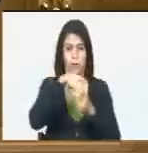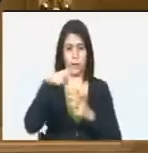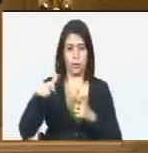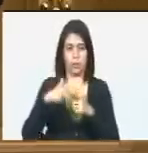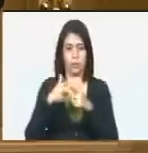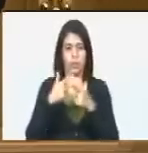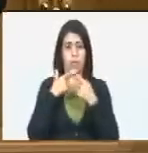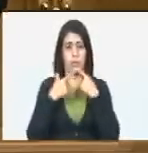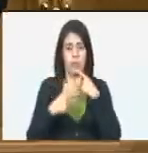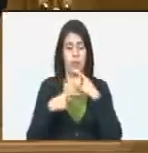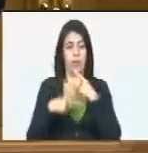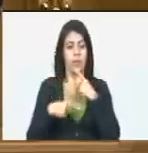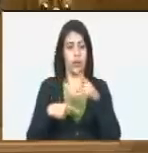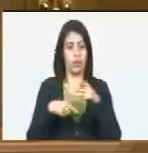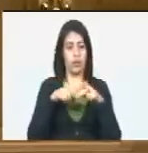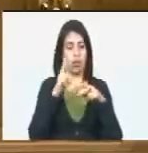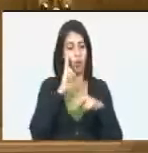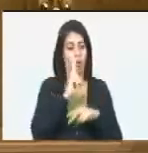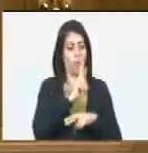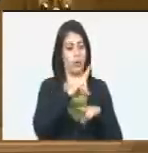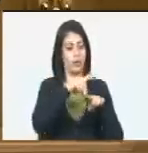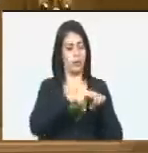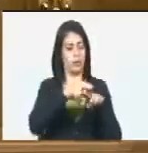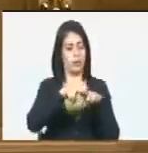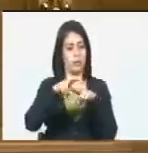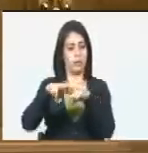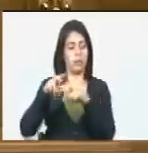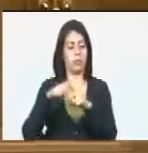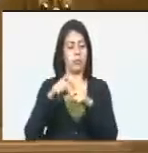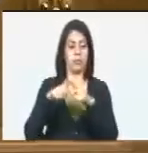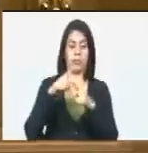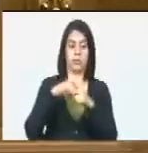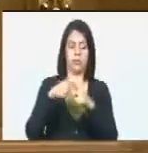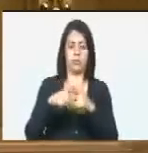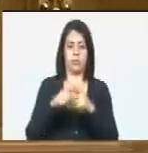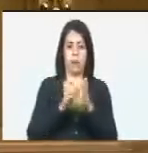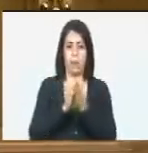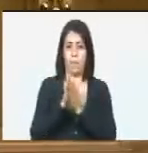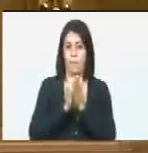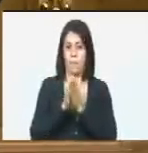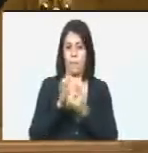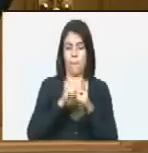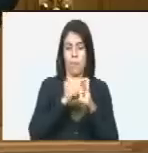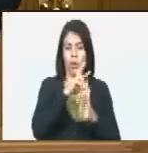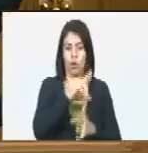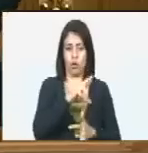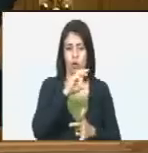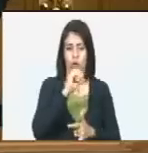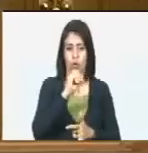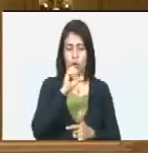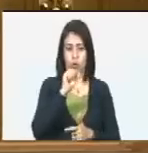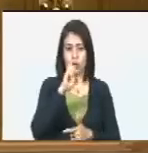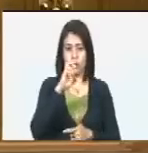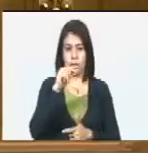vi sentaditos, Vázquez Velasco, Rosendo, Camacho Cairú,